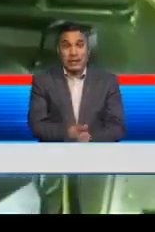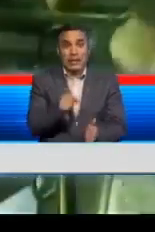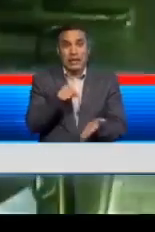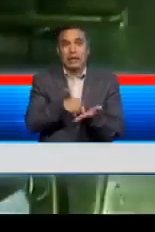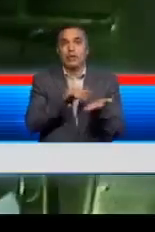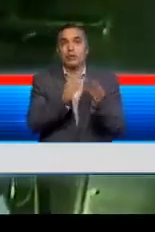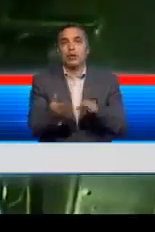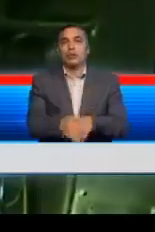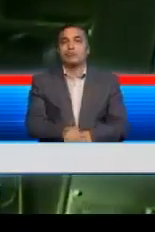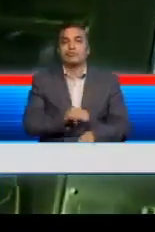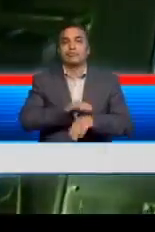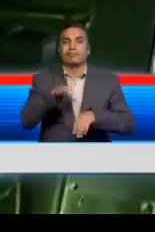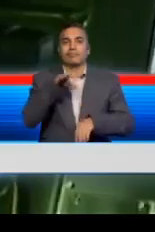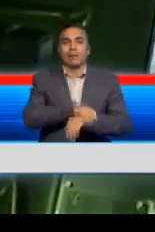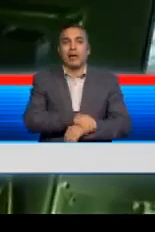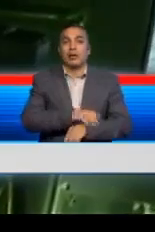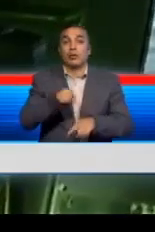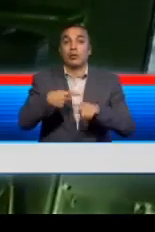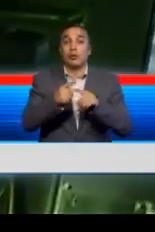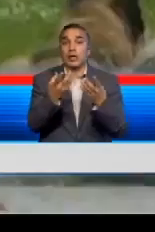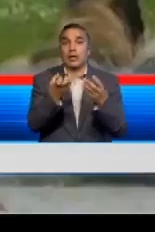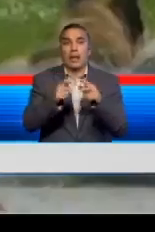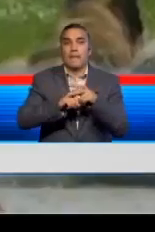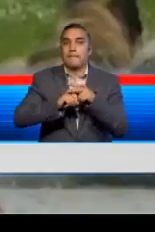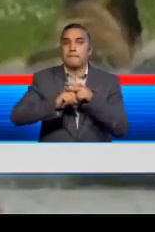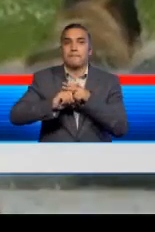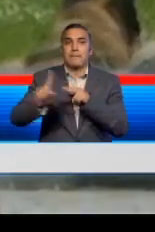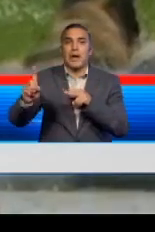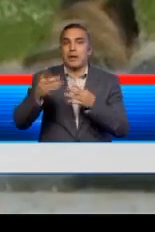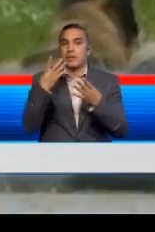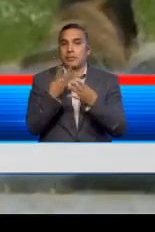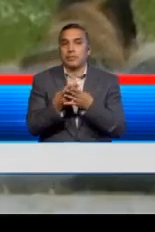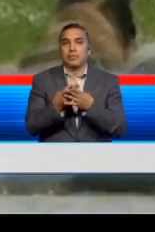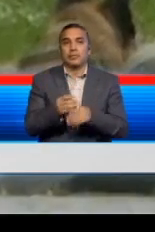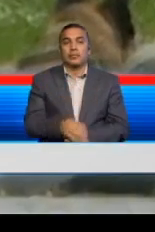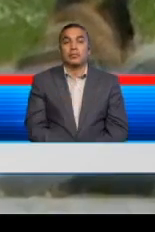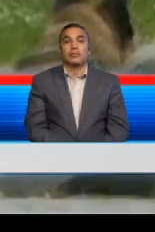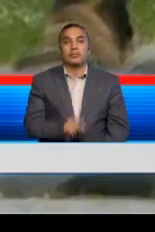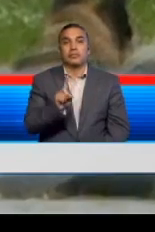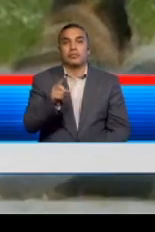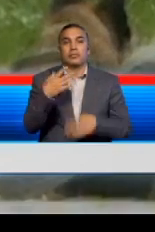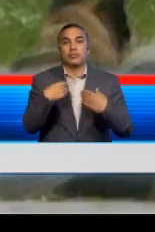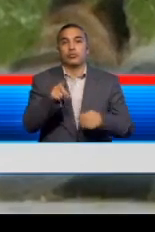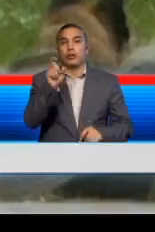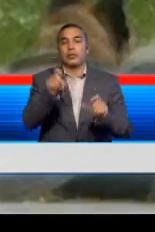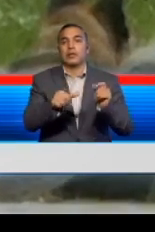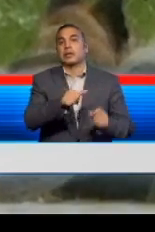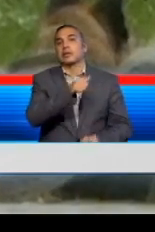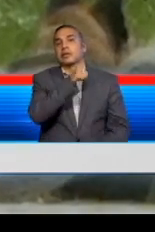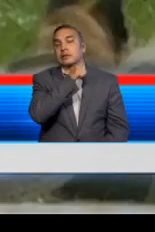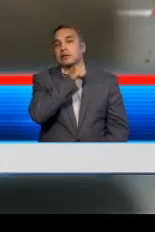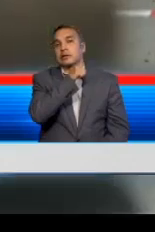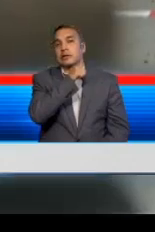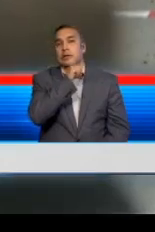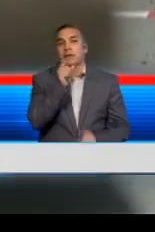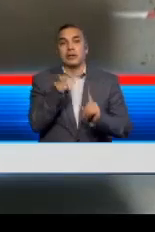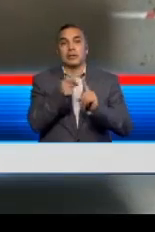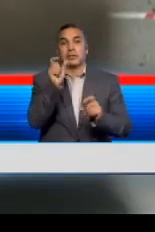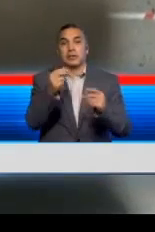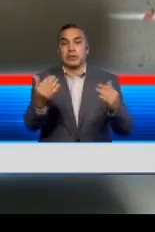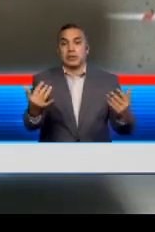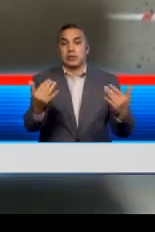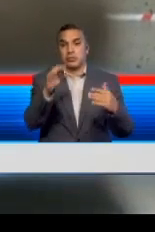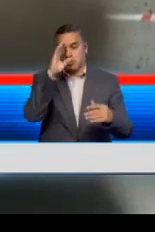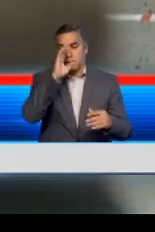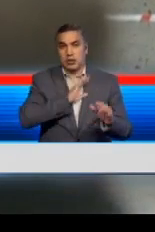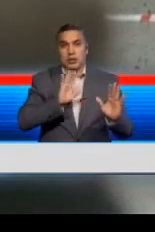martes cerca de Copenhague, después de una huida frustrada de prisión y en donde tomó un rehén. Acorralado en un primer momento por la